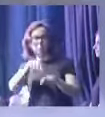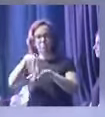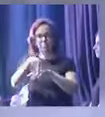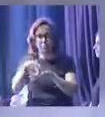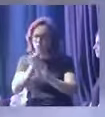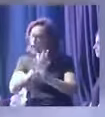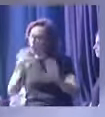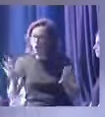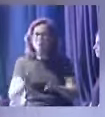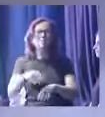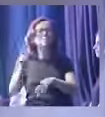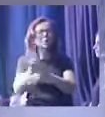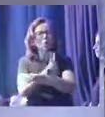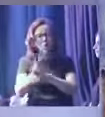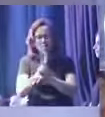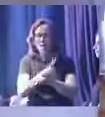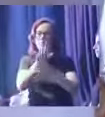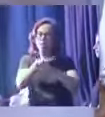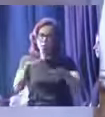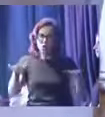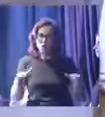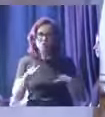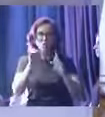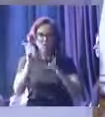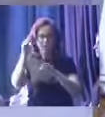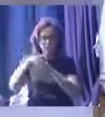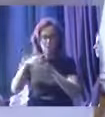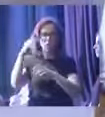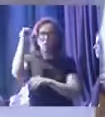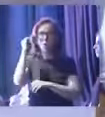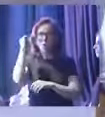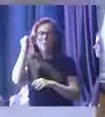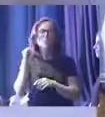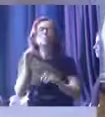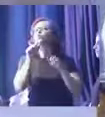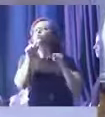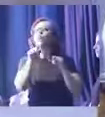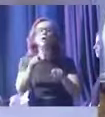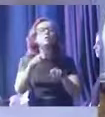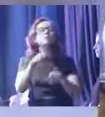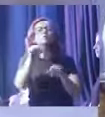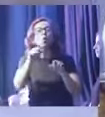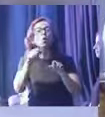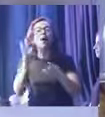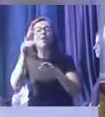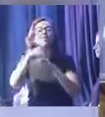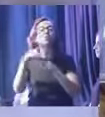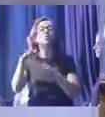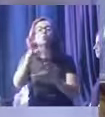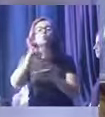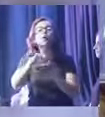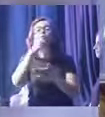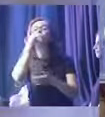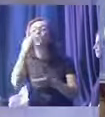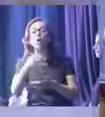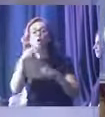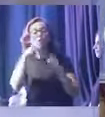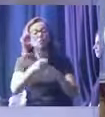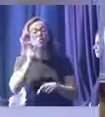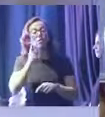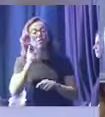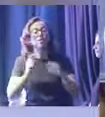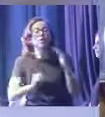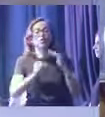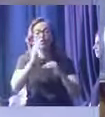los niños en el transporte colectivo urbano. Todo eso es parte de una ciudad mejor. Y esto no se puede construir si